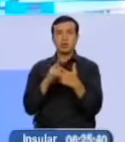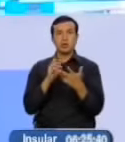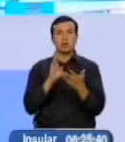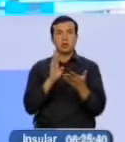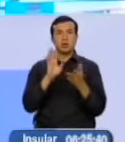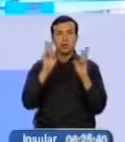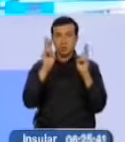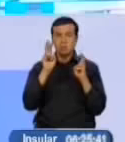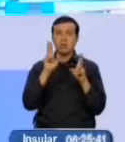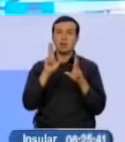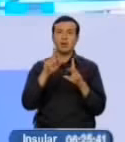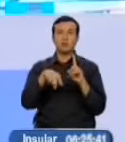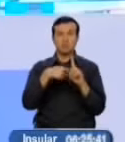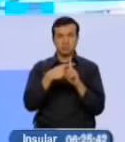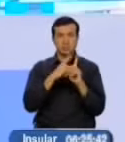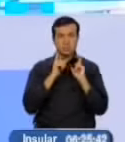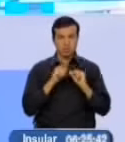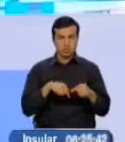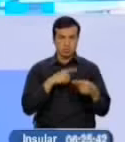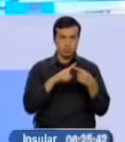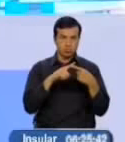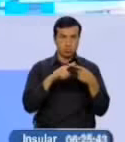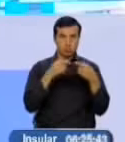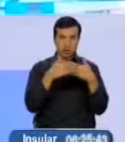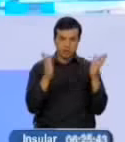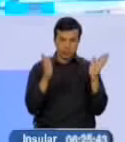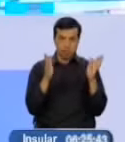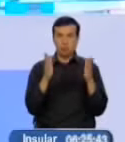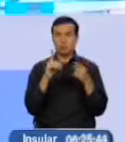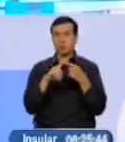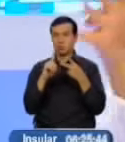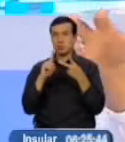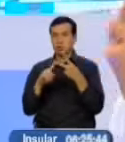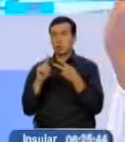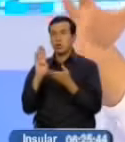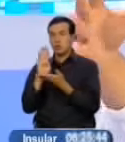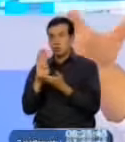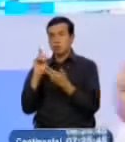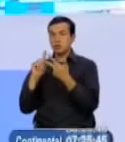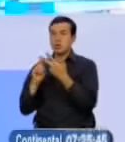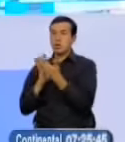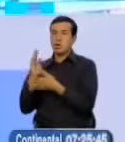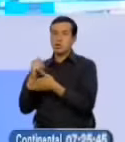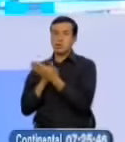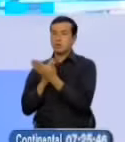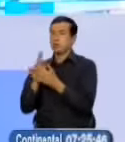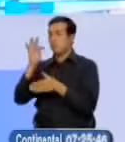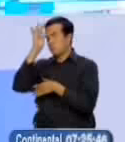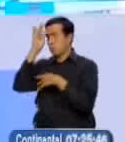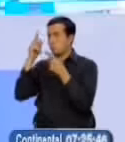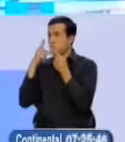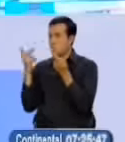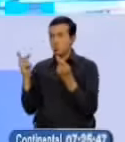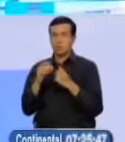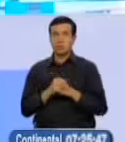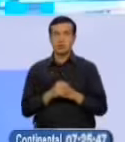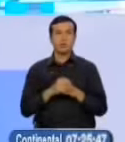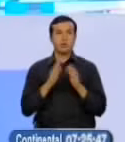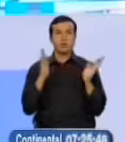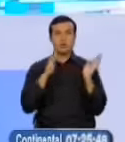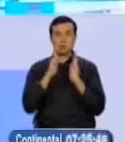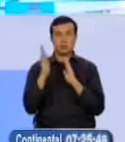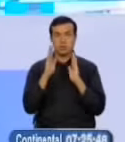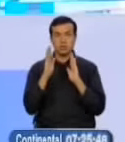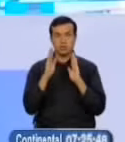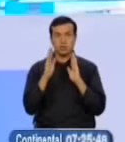complementario en el área de la salud, luego existe toda la cobertura por parte del IES y también el acceso a la red pública. Lo que se dice en la transitoria, en la